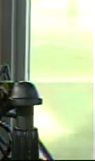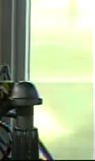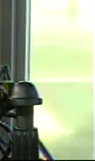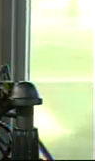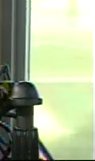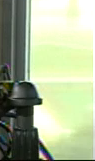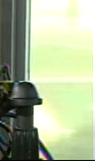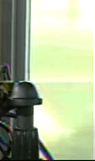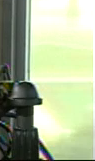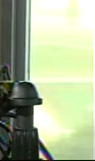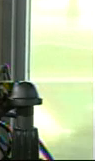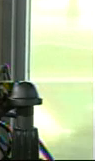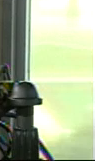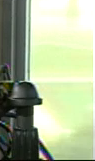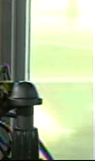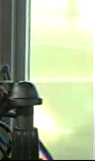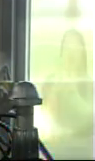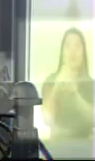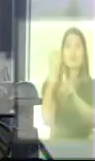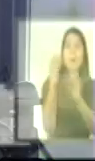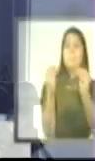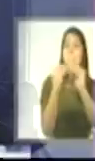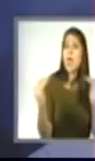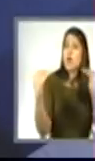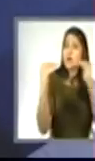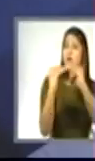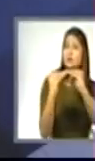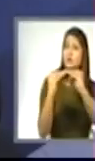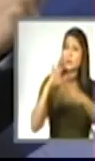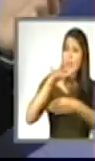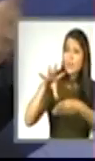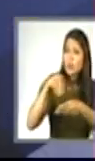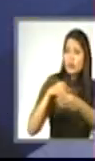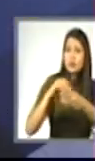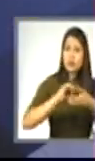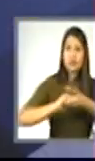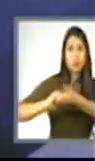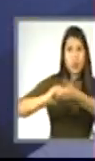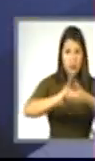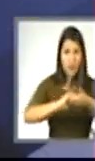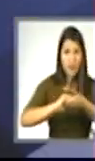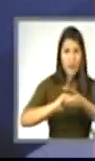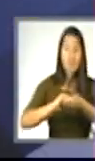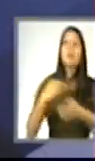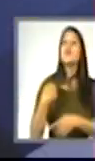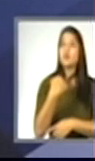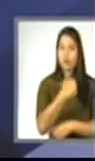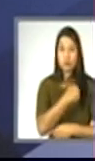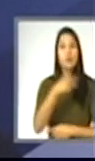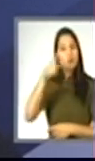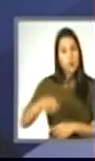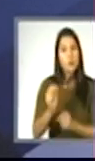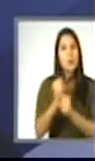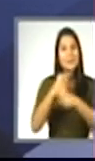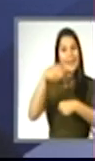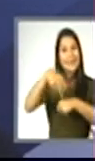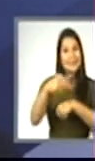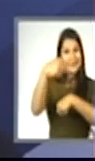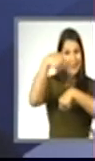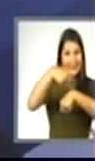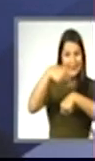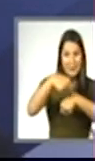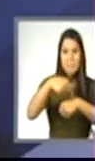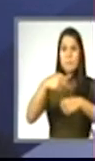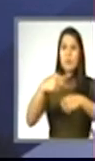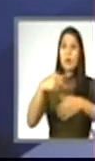digamos, ese dominio del subconsciente que le dice a uno, ya sea a favor o ya sea en contra, voy a inclinarme por esta alternativa, o del todo no voy a inclinar